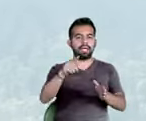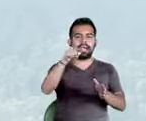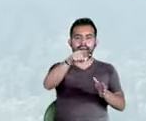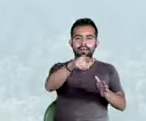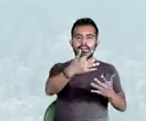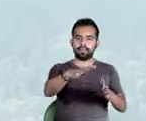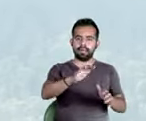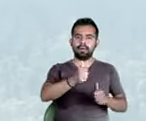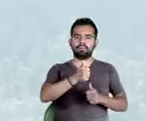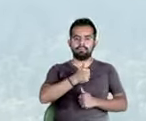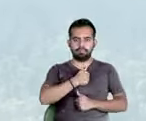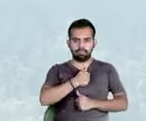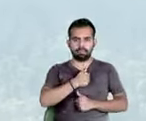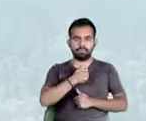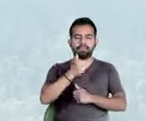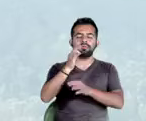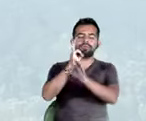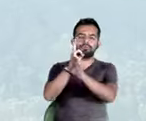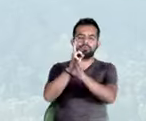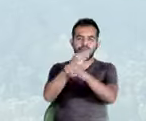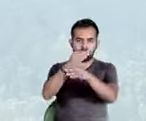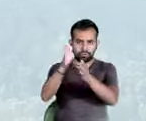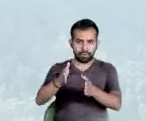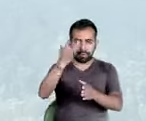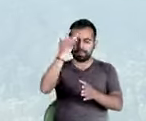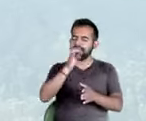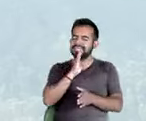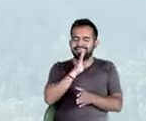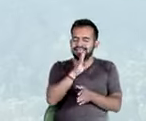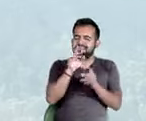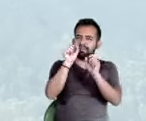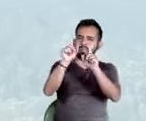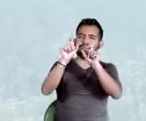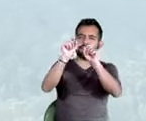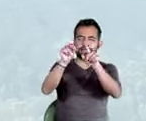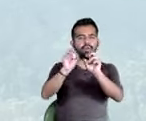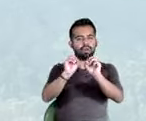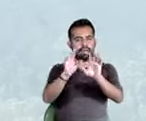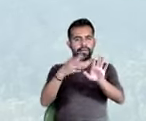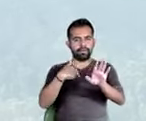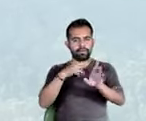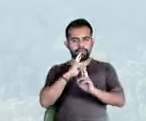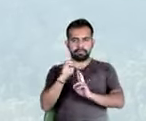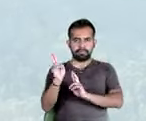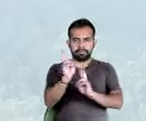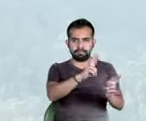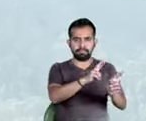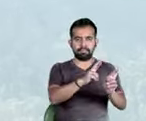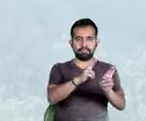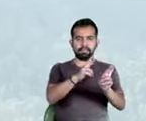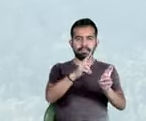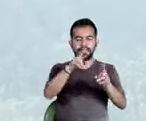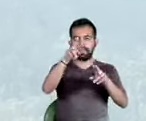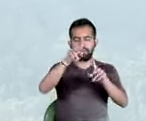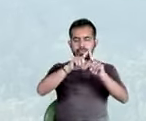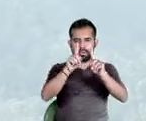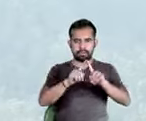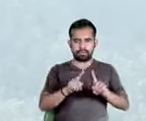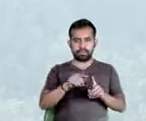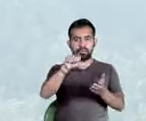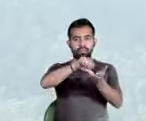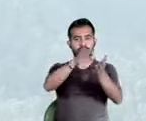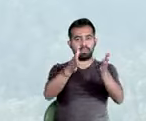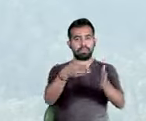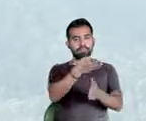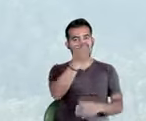Quito. Esto lo digo porque siempre es una pregunta y me parece que es fundamental que los medios de comunicación y la ciudadanía tenga esos datos sobre la